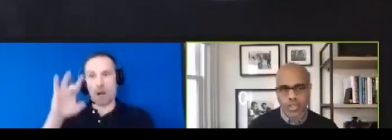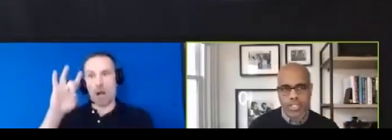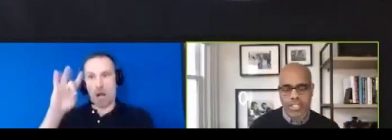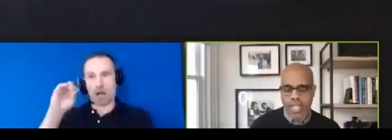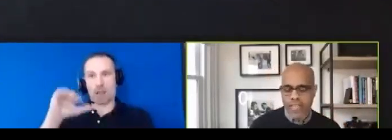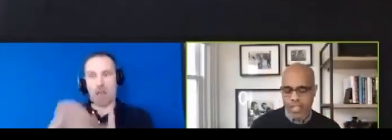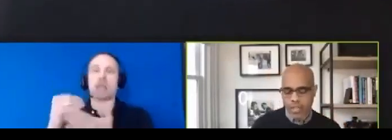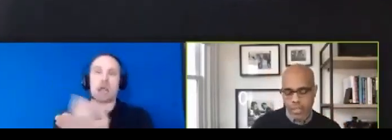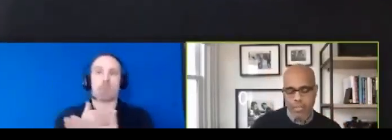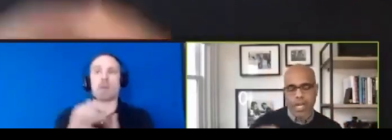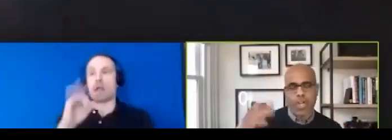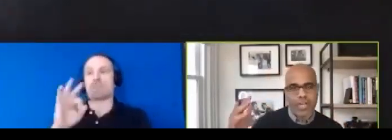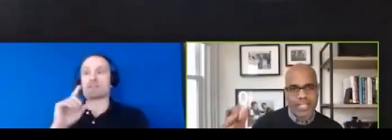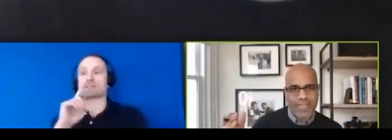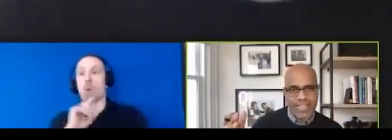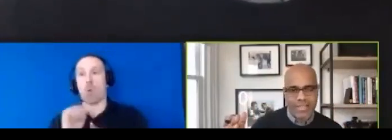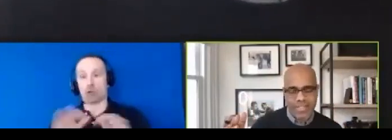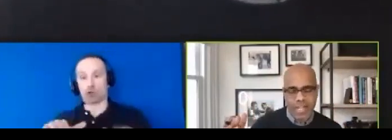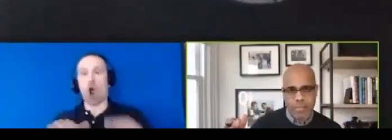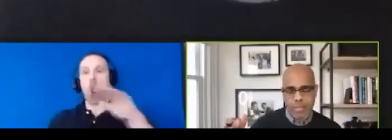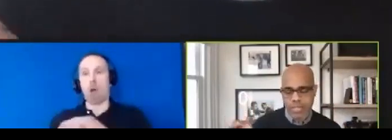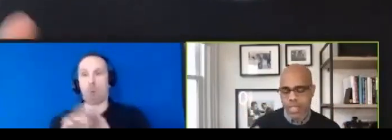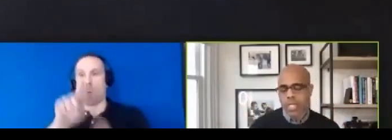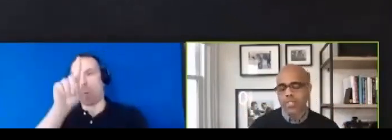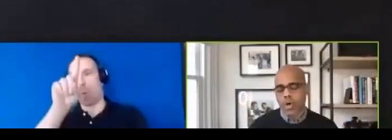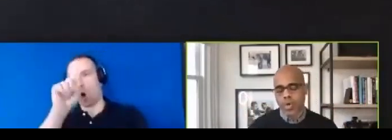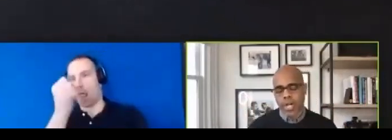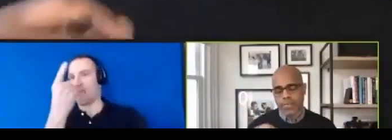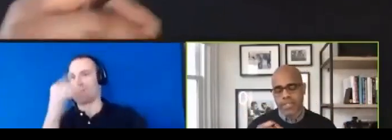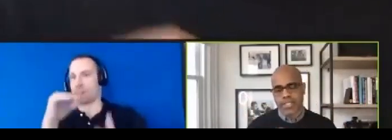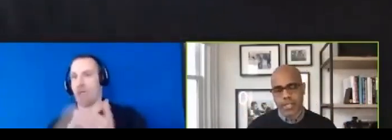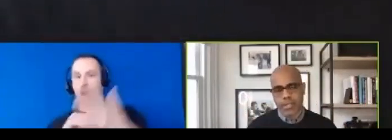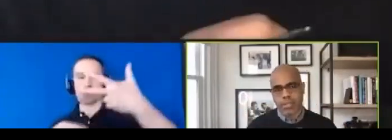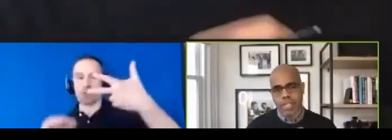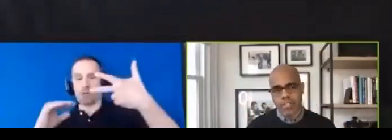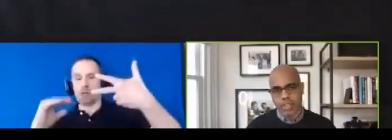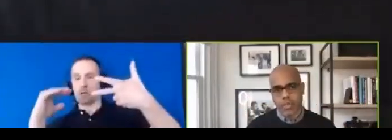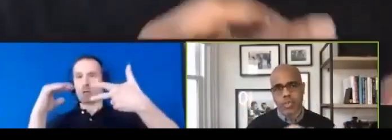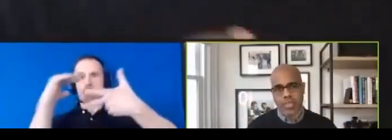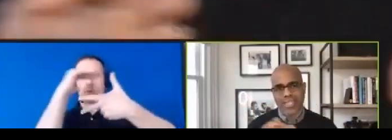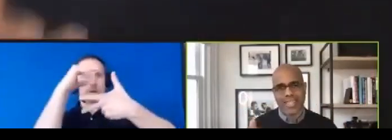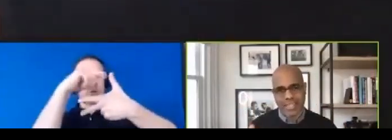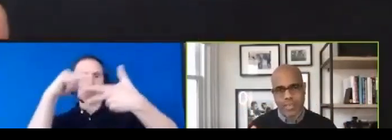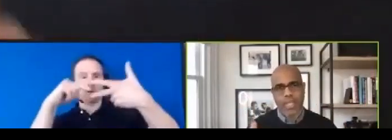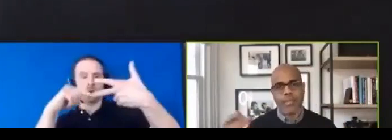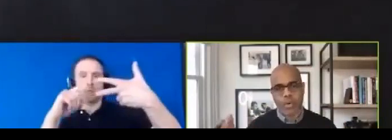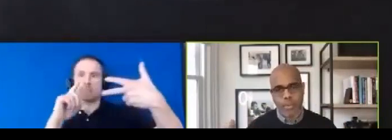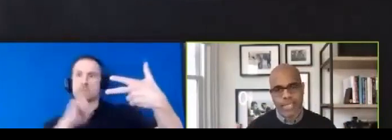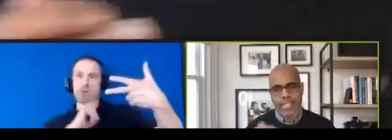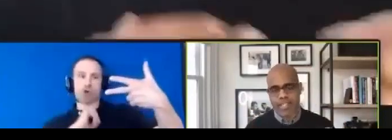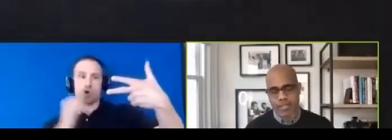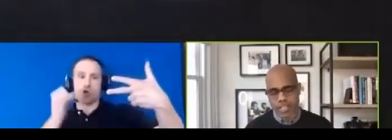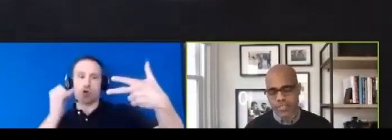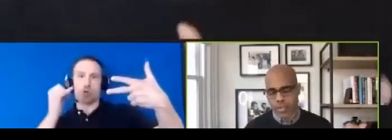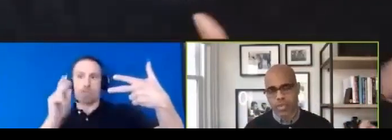se les dará toda la cantidad y ya después hasta los 160 mil se va a empezar a reducir y terminaré ahí